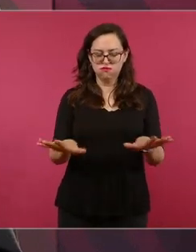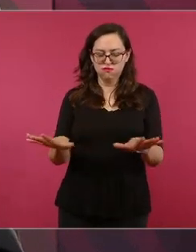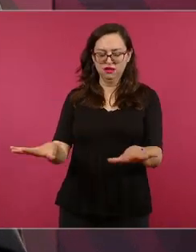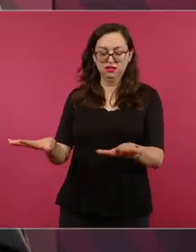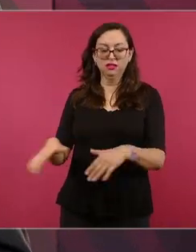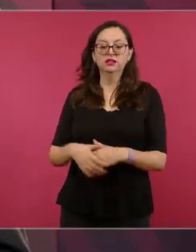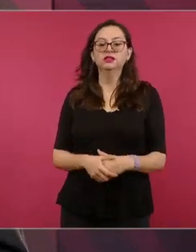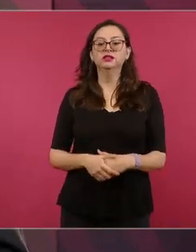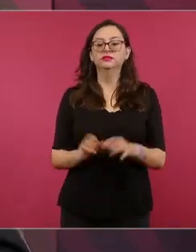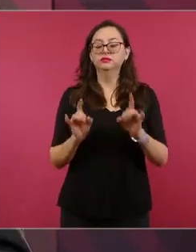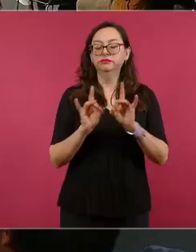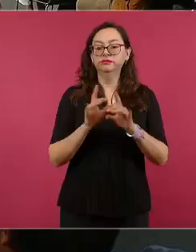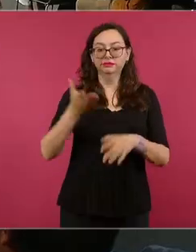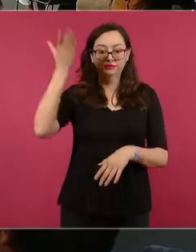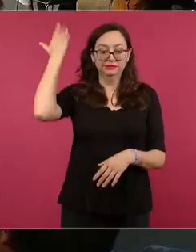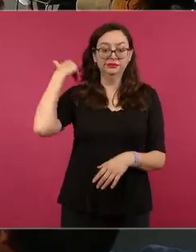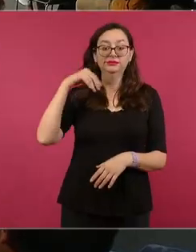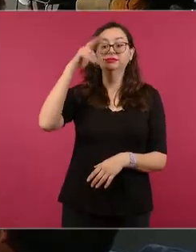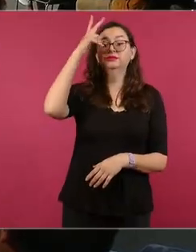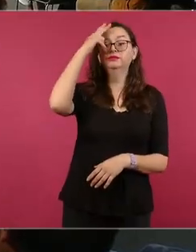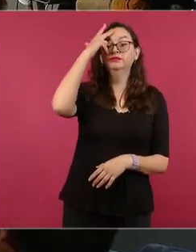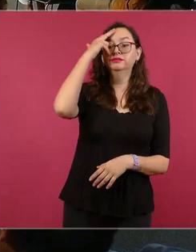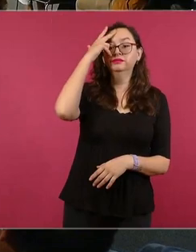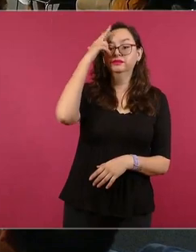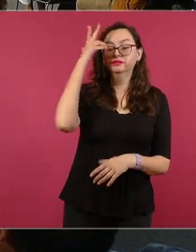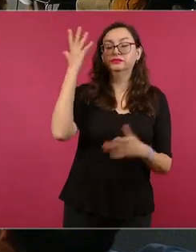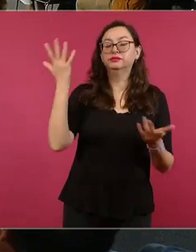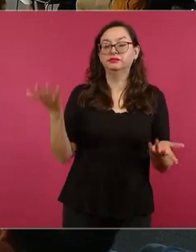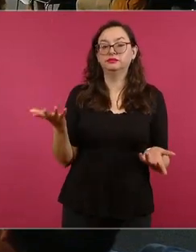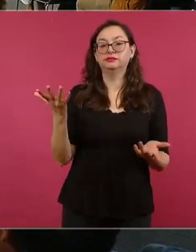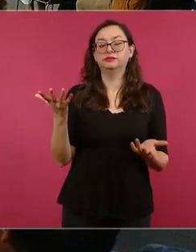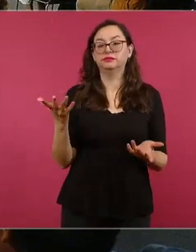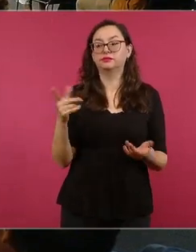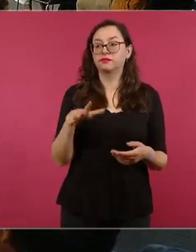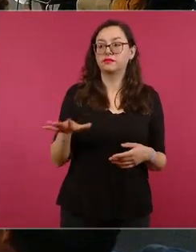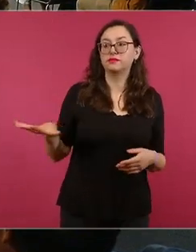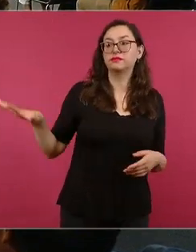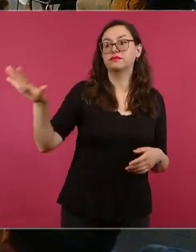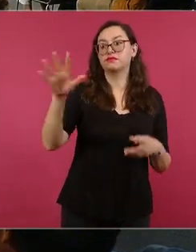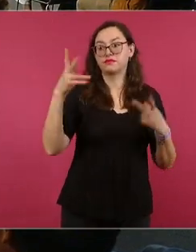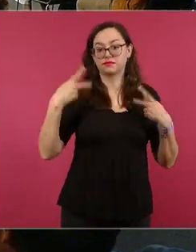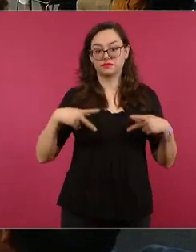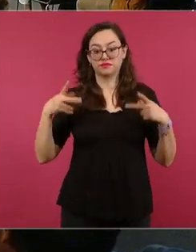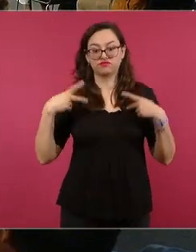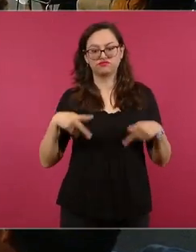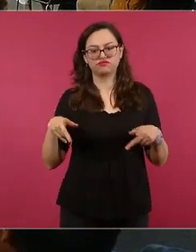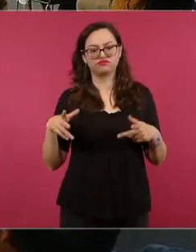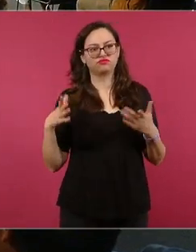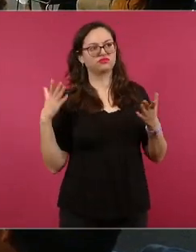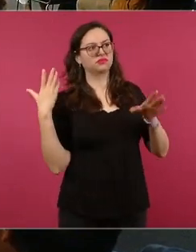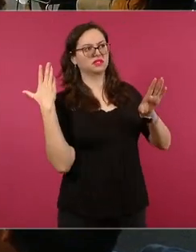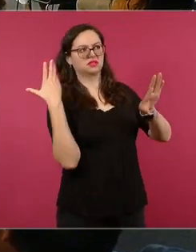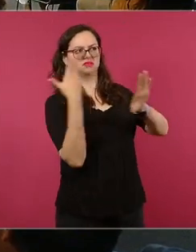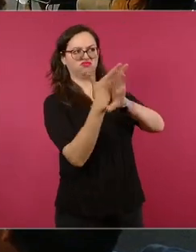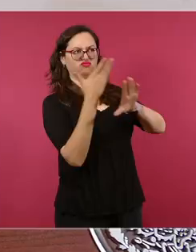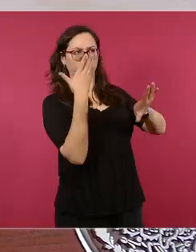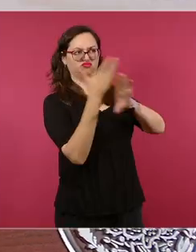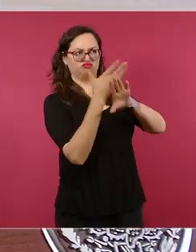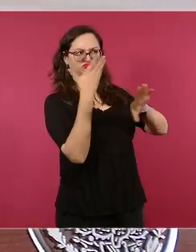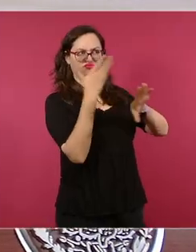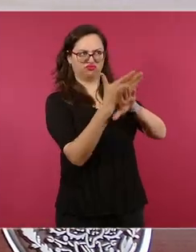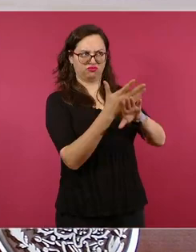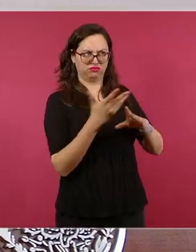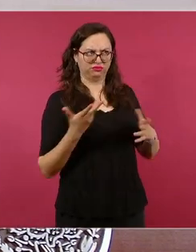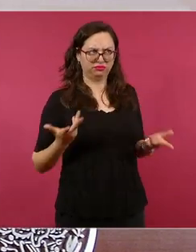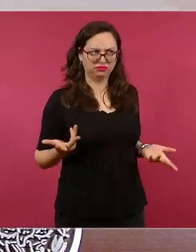cuando había un opositor. Porque muchos de los abajo firmantes supuestamente eran